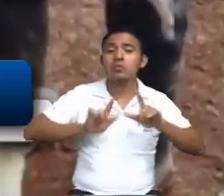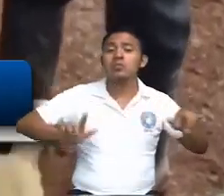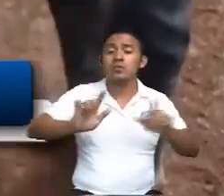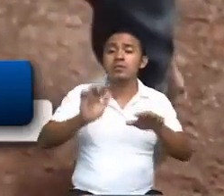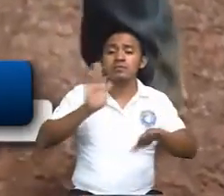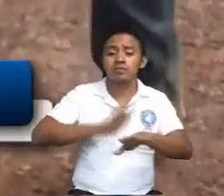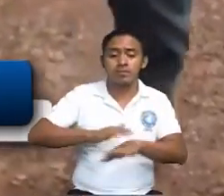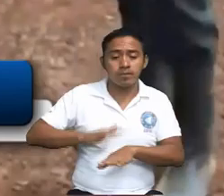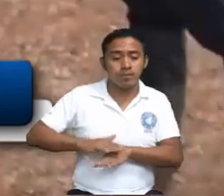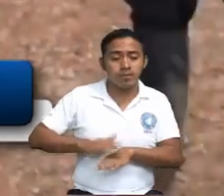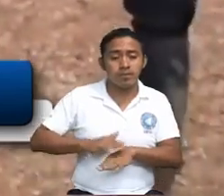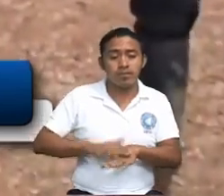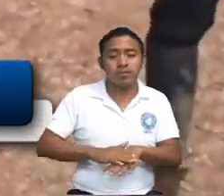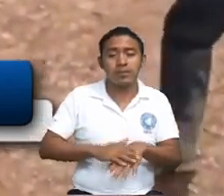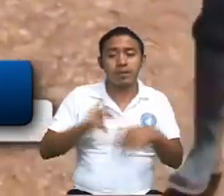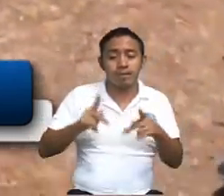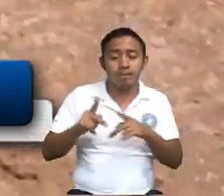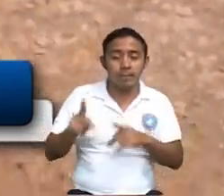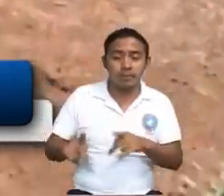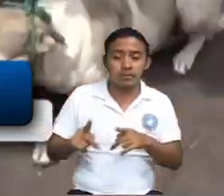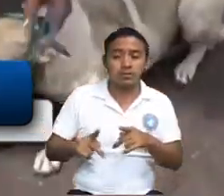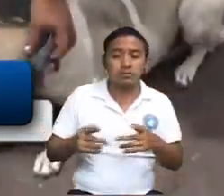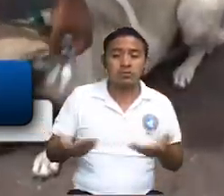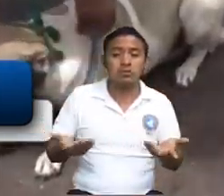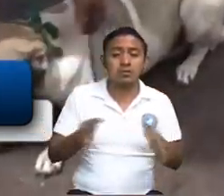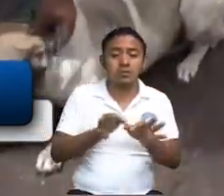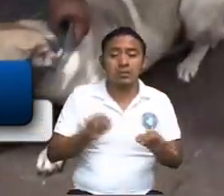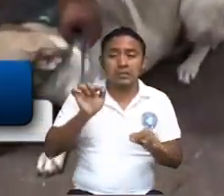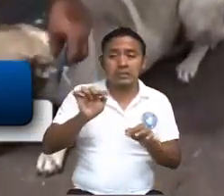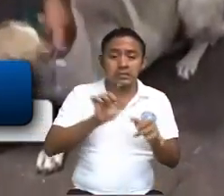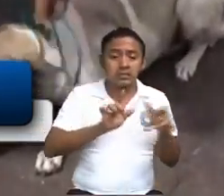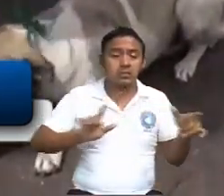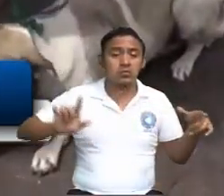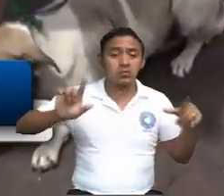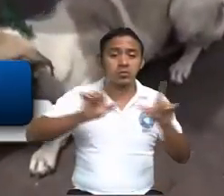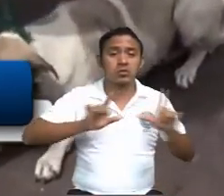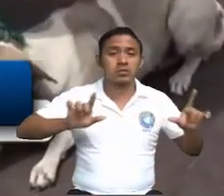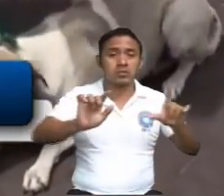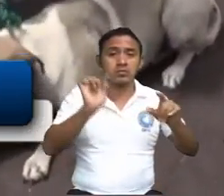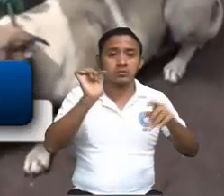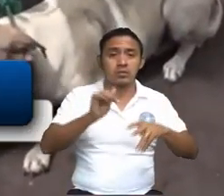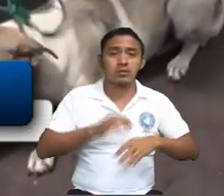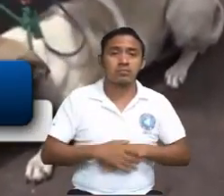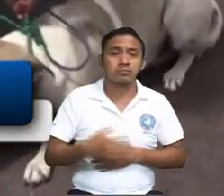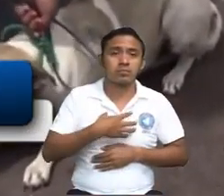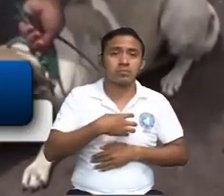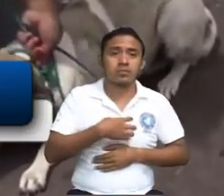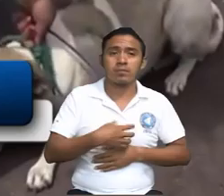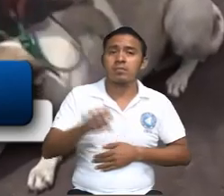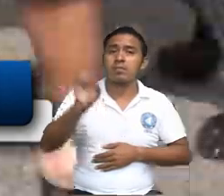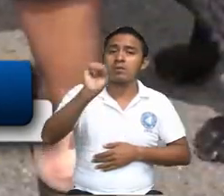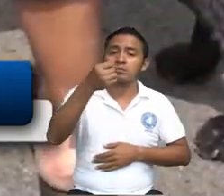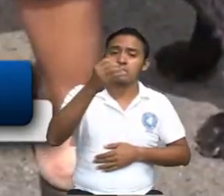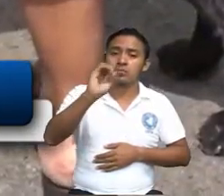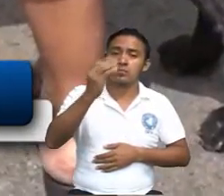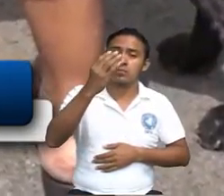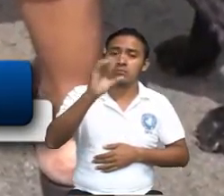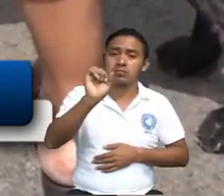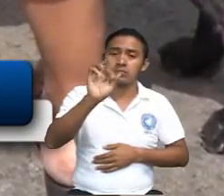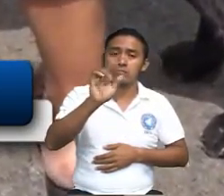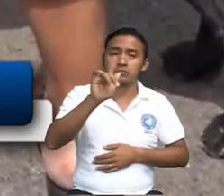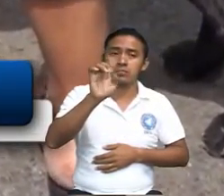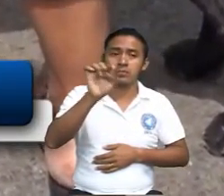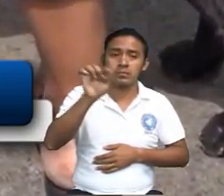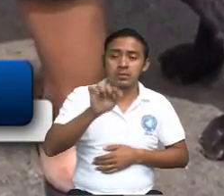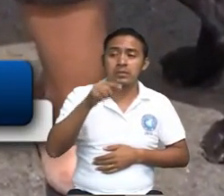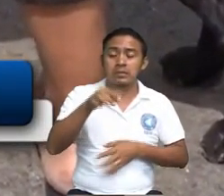llamado a los habitantes de esta región circundante, al Sócrates Flores, a que acudan, dada la